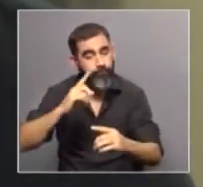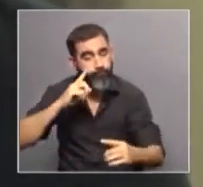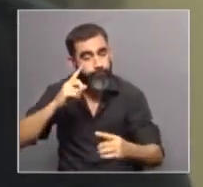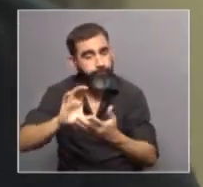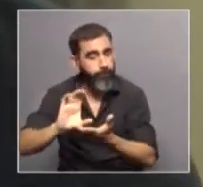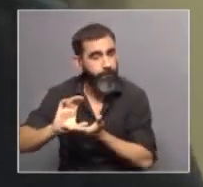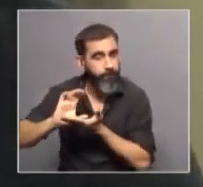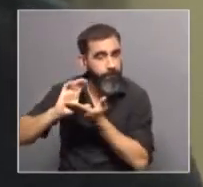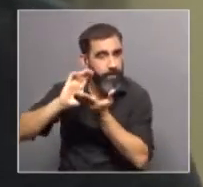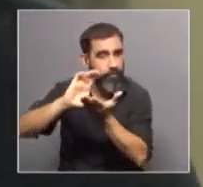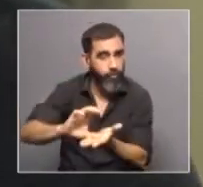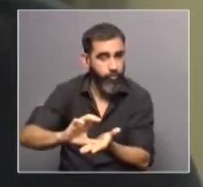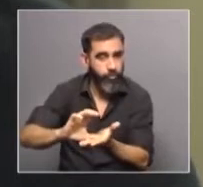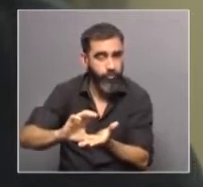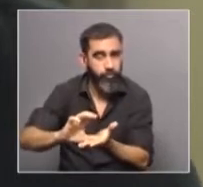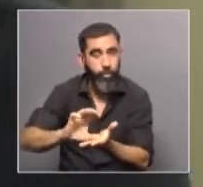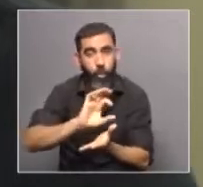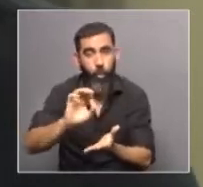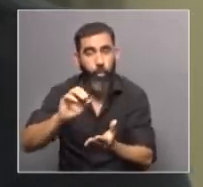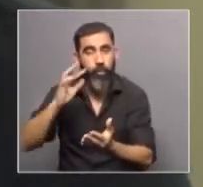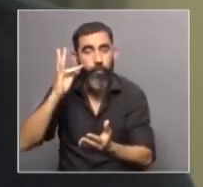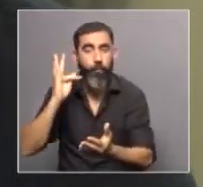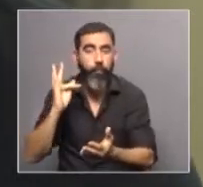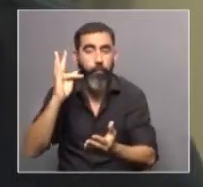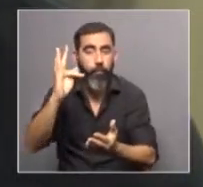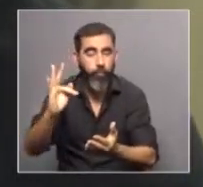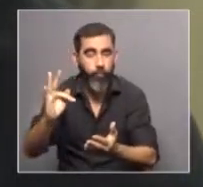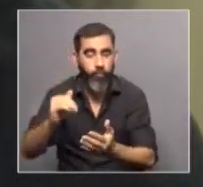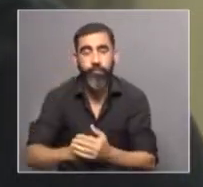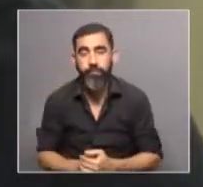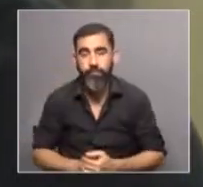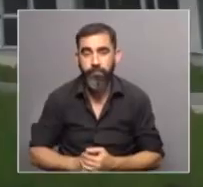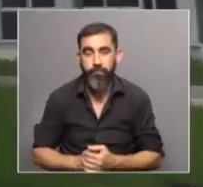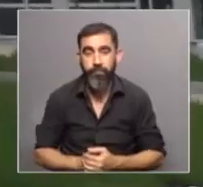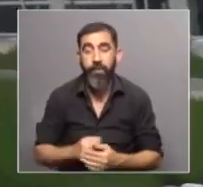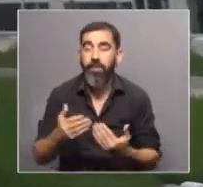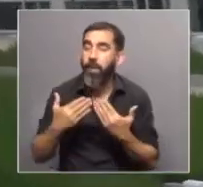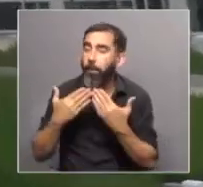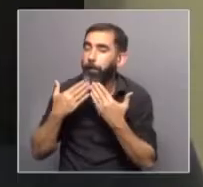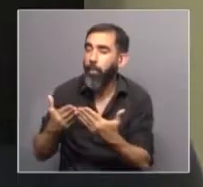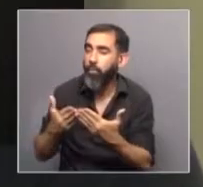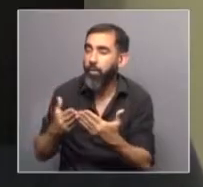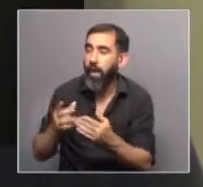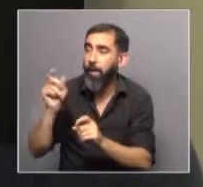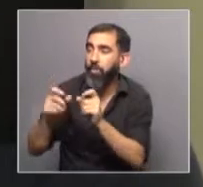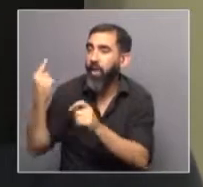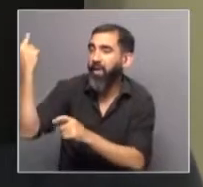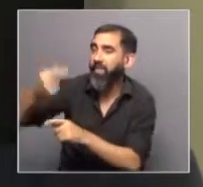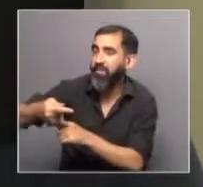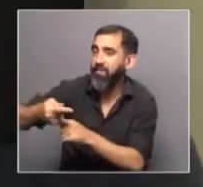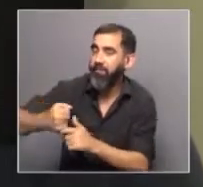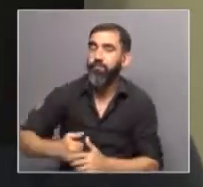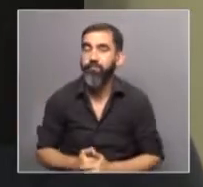de inversión, en nivel de proyección? Esa es la pregunta que hay que hacerle a los tomadores de decisiones.